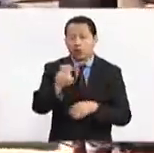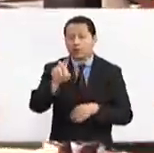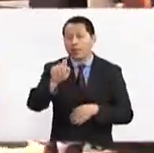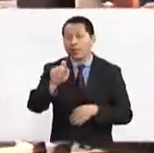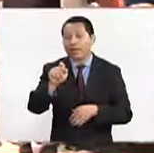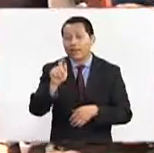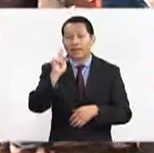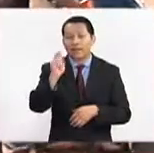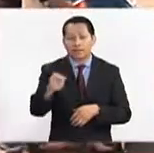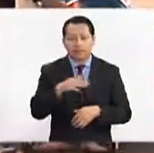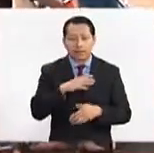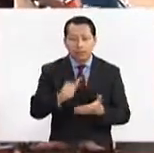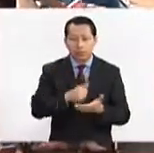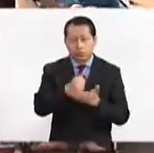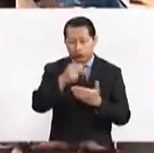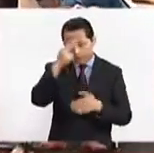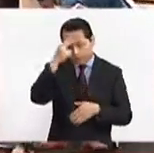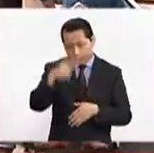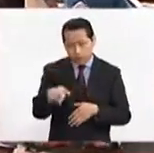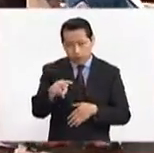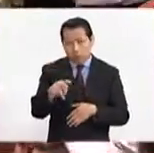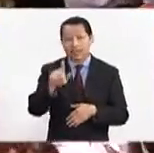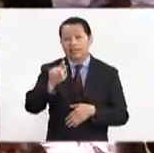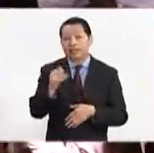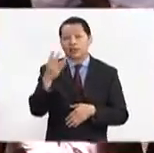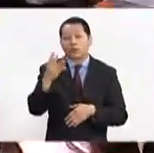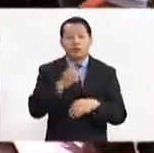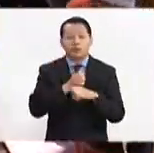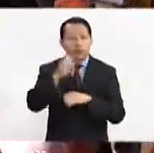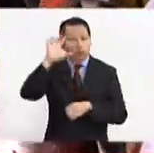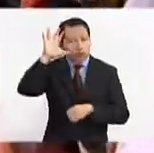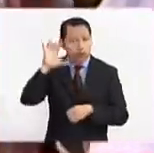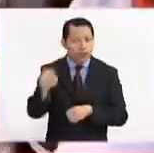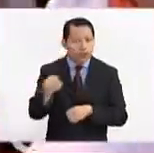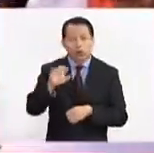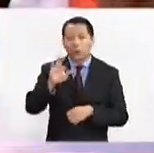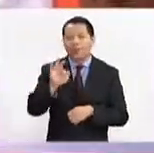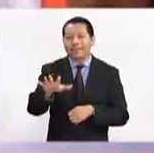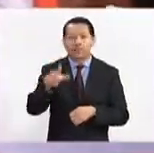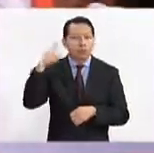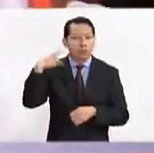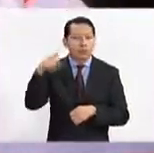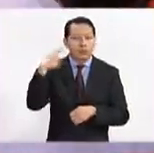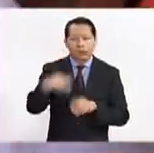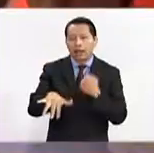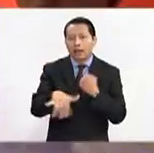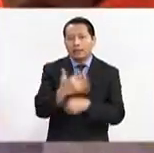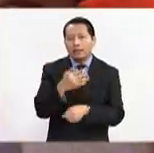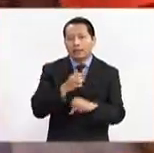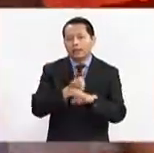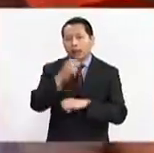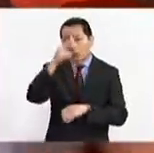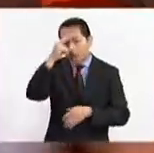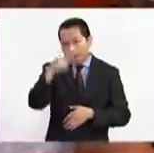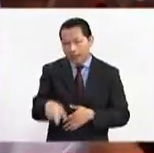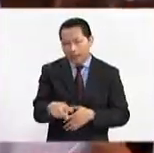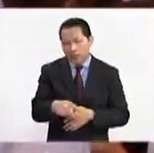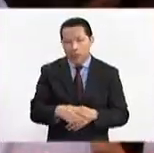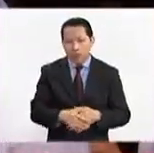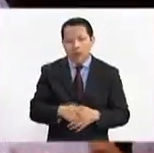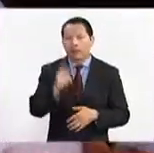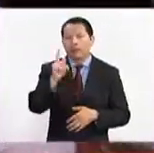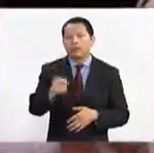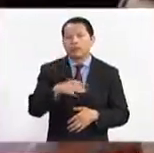220 corresponden a la Ciudad de México, 74 al Estado de Morelos, 45 a Puebla y 15 al Estado de México.